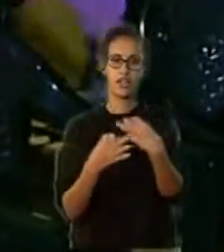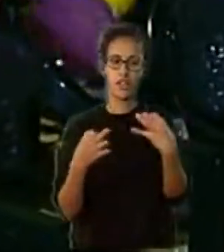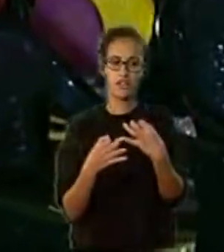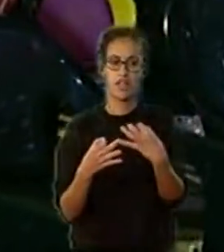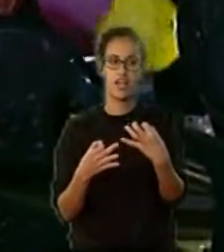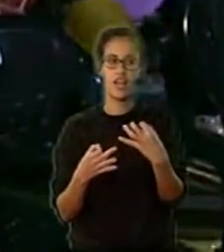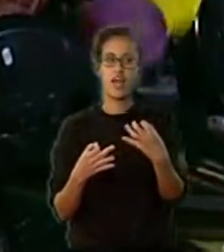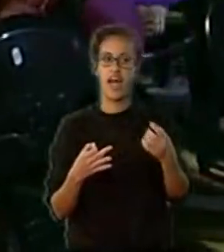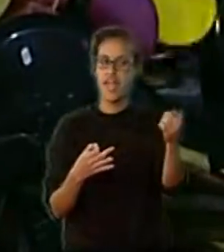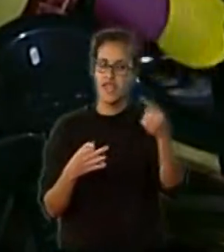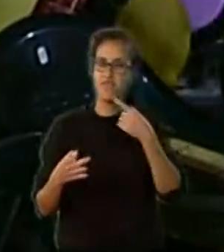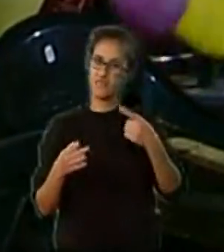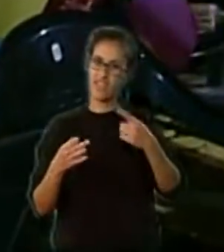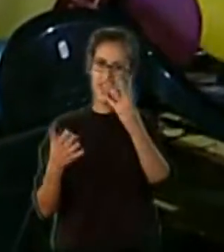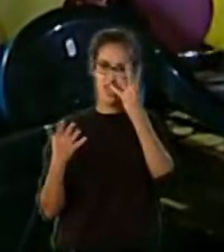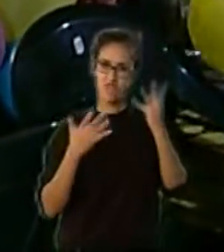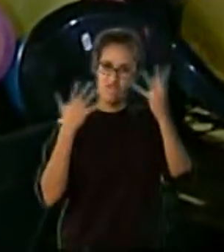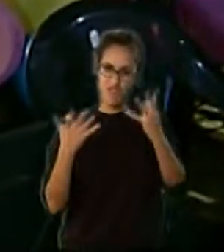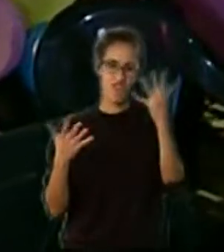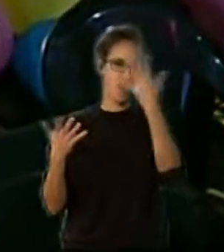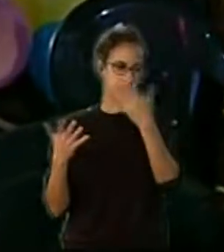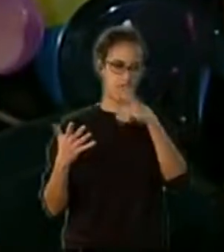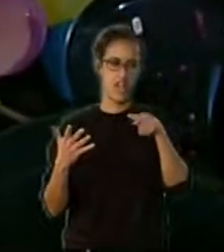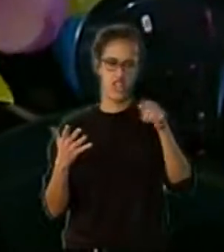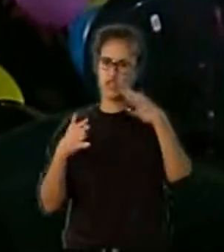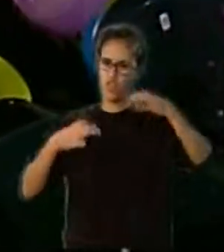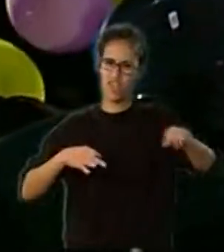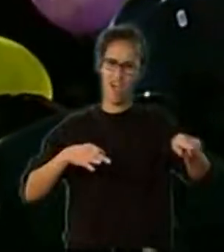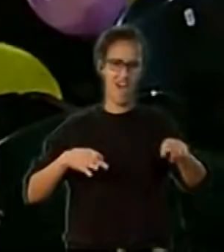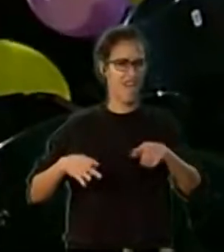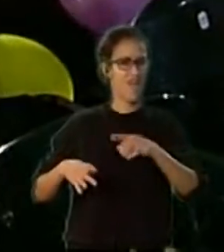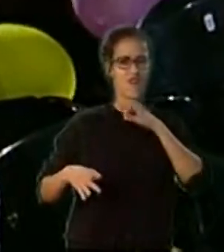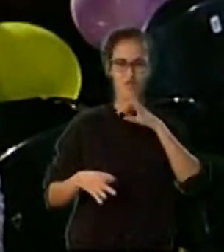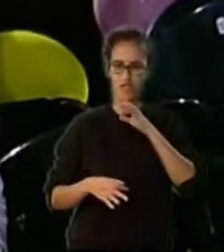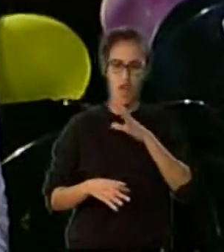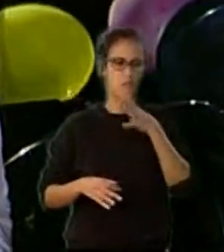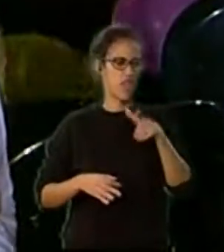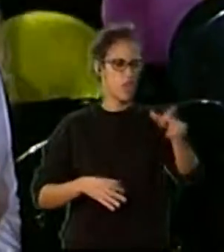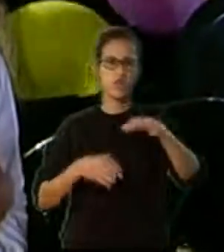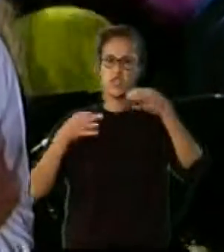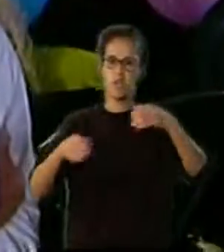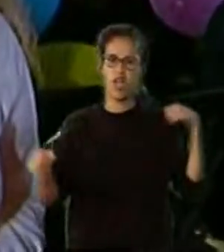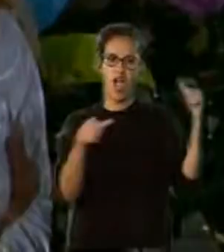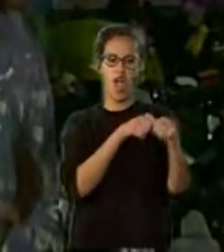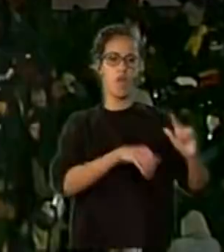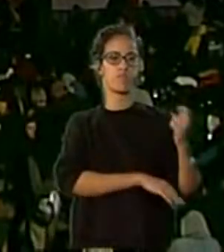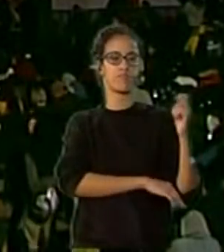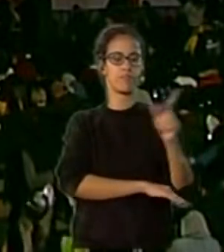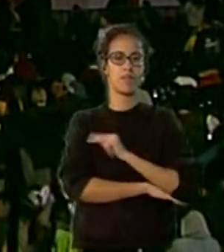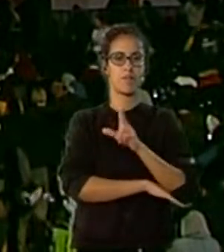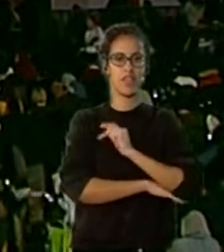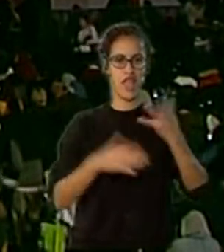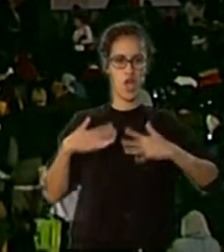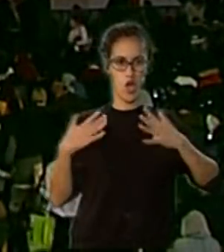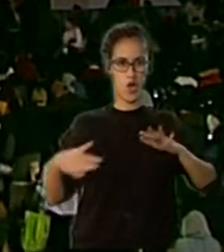inmensamente encantadas en este noveno carnaval, porque además siempre han tocado premio en vestuario y han estado en tres